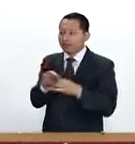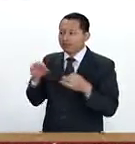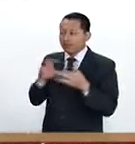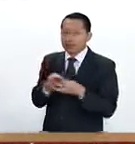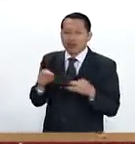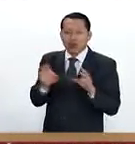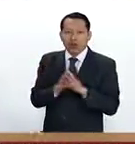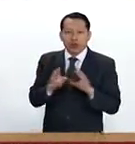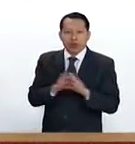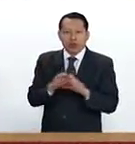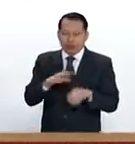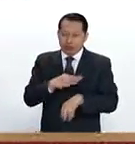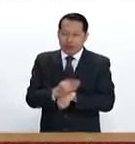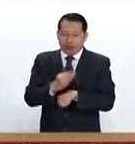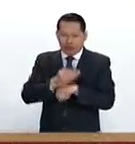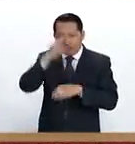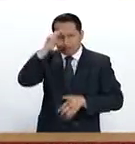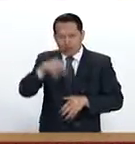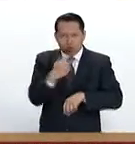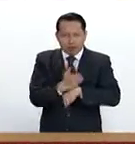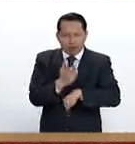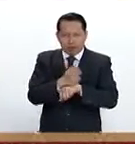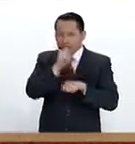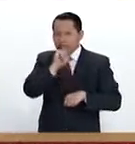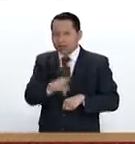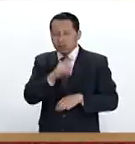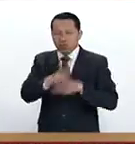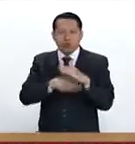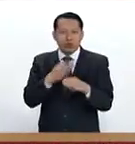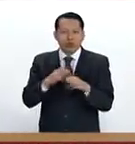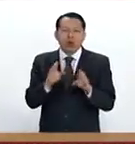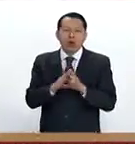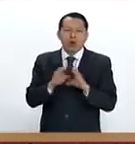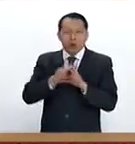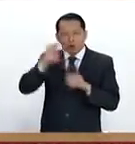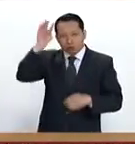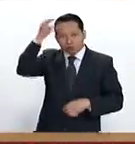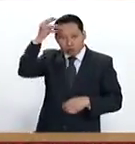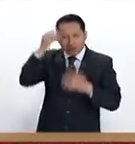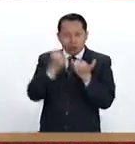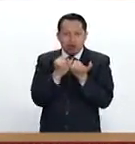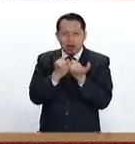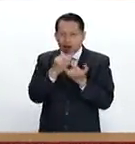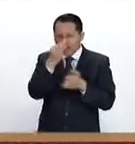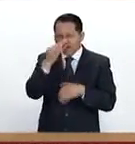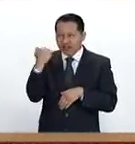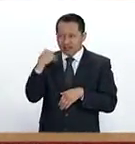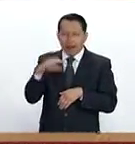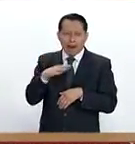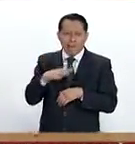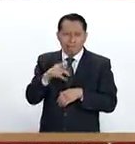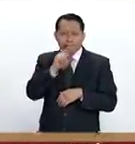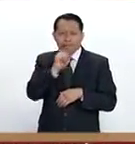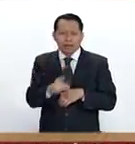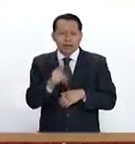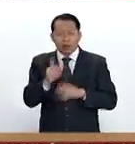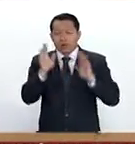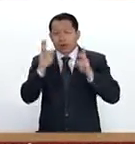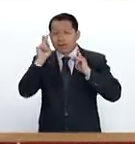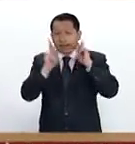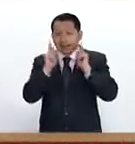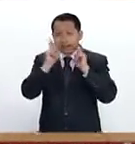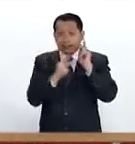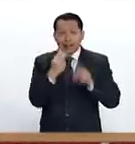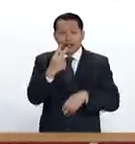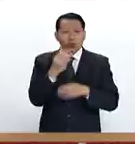está coyunturalmente en México, en Estados Unidos y también en el mundo. El tema Donald Trump acaba de visitarse, acaba de concluir la visita de